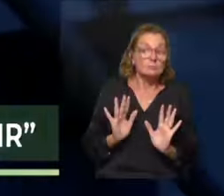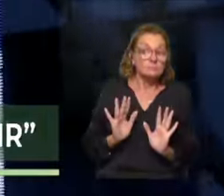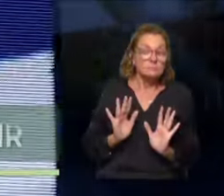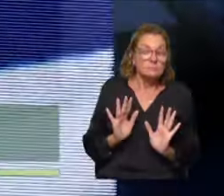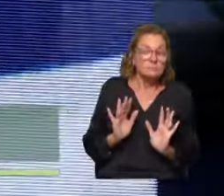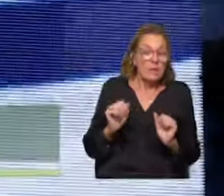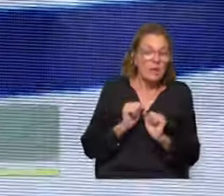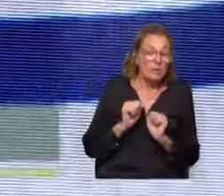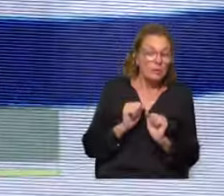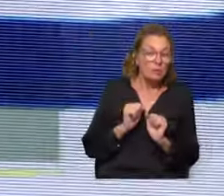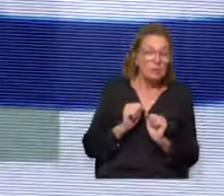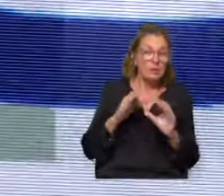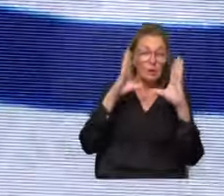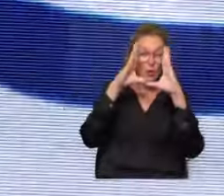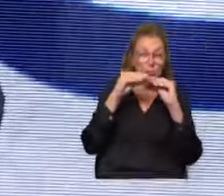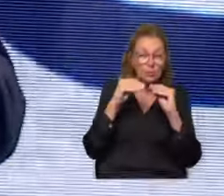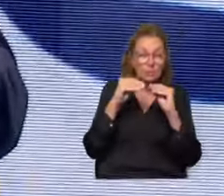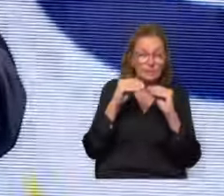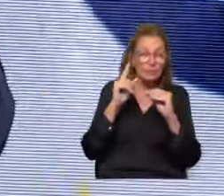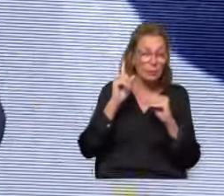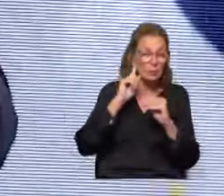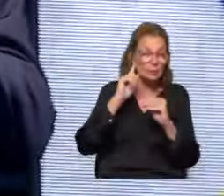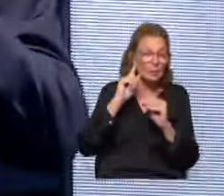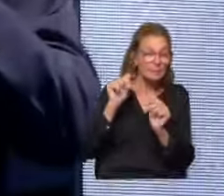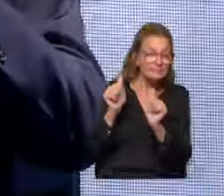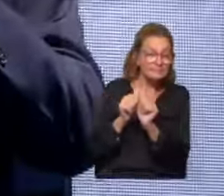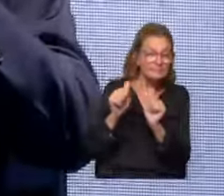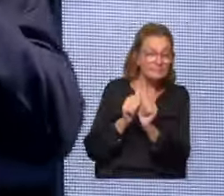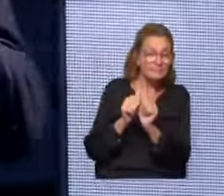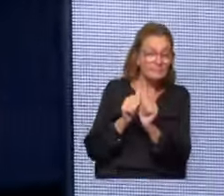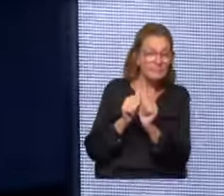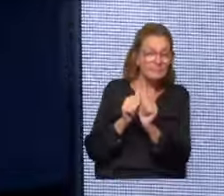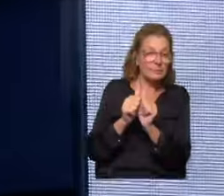que incluso en las noches, el sonido que acompaña